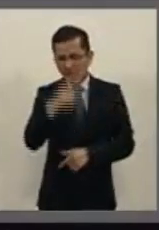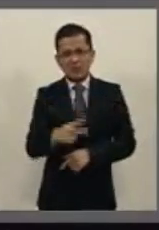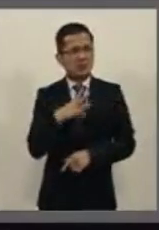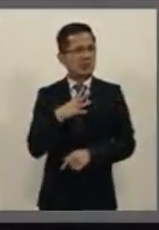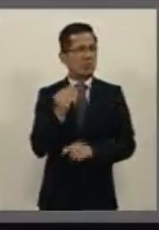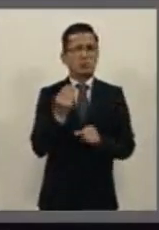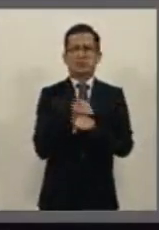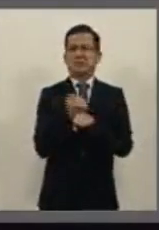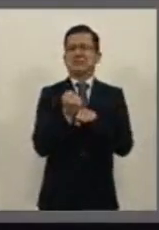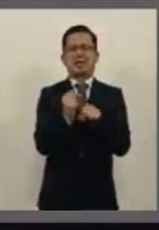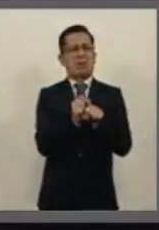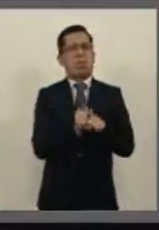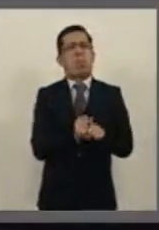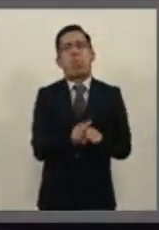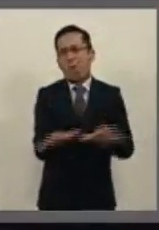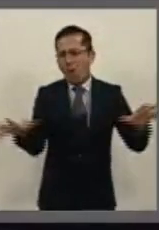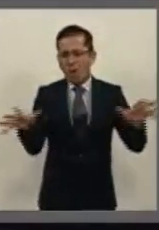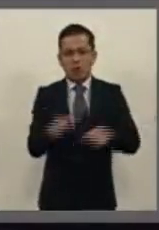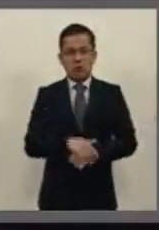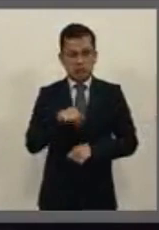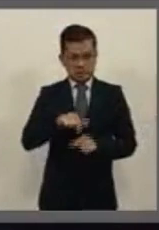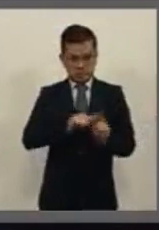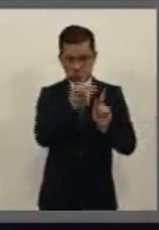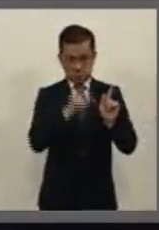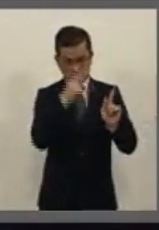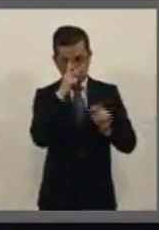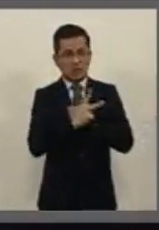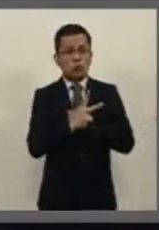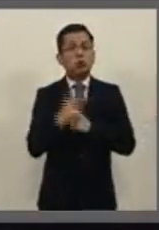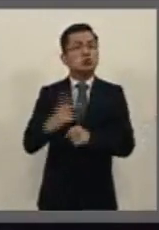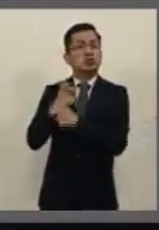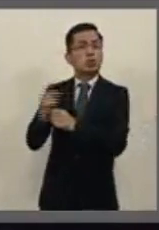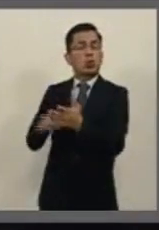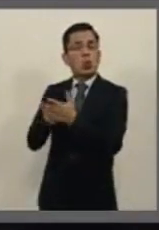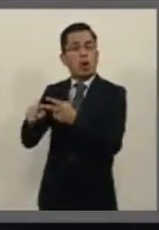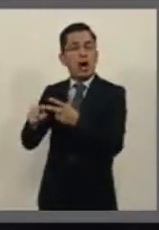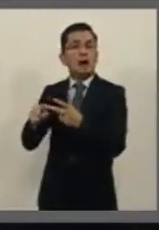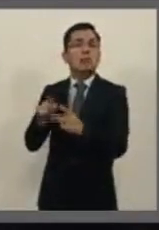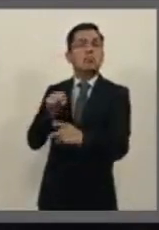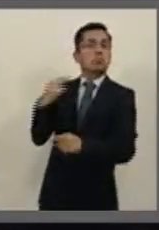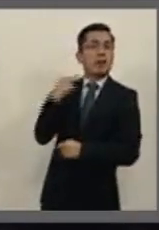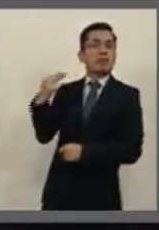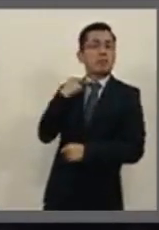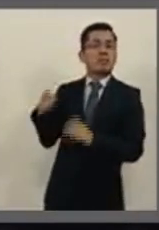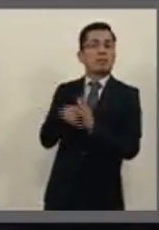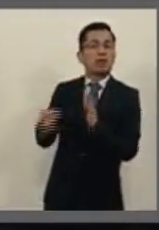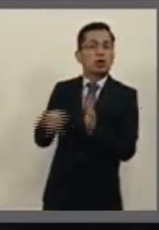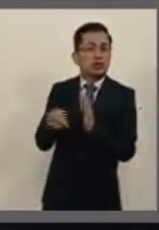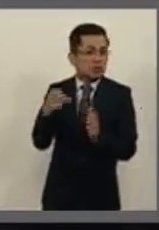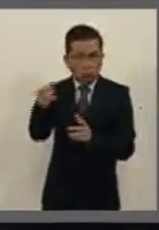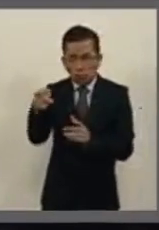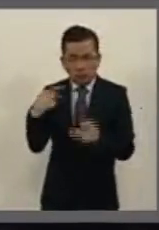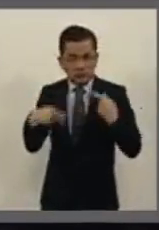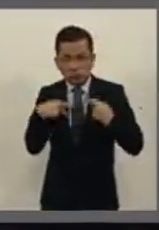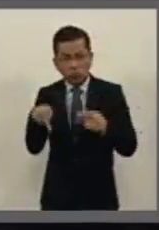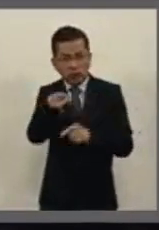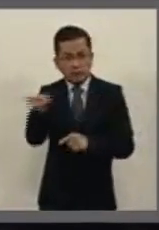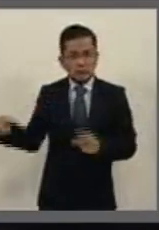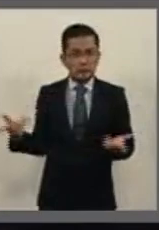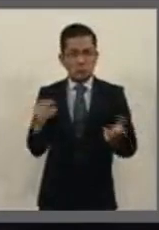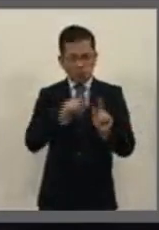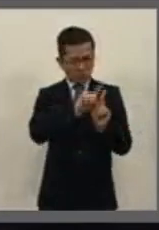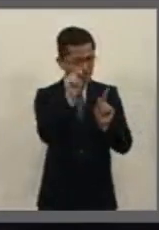el segundo país de periodistas asesinados del mundo, más de 200.000 desaparecidos, matanzas a lo largo y ancho de la